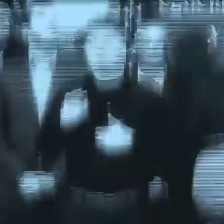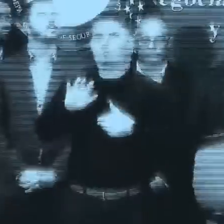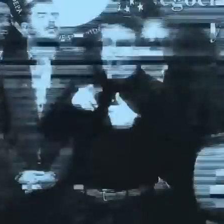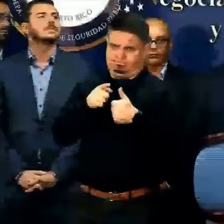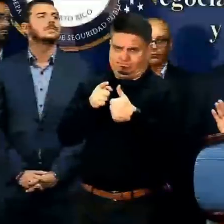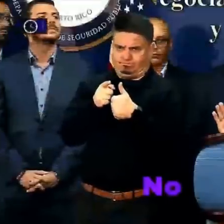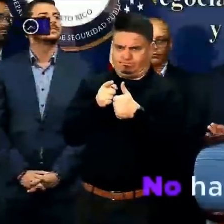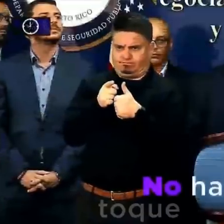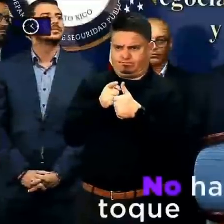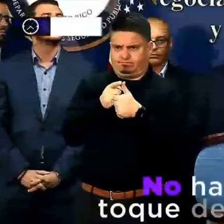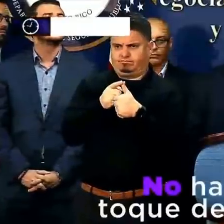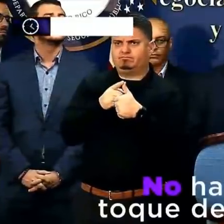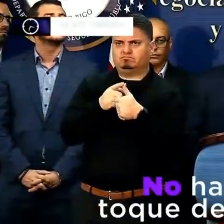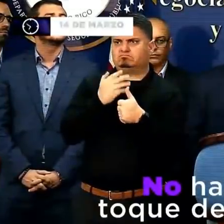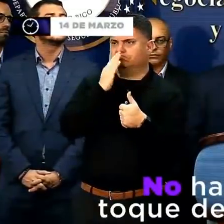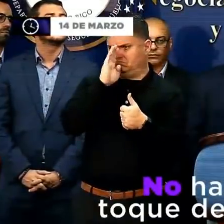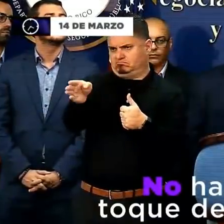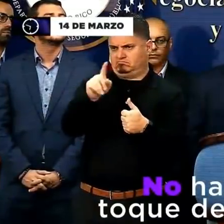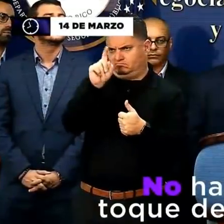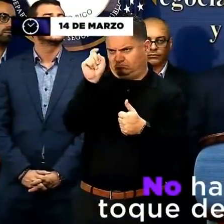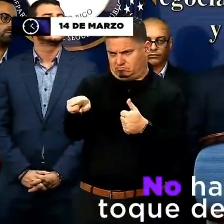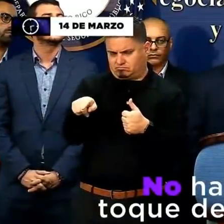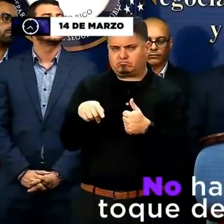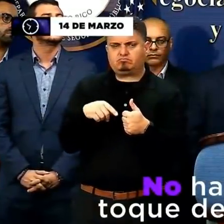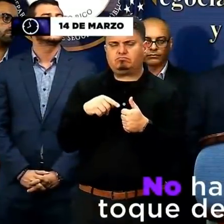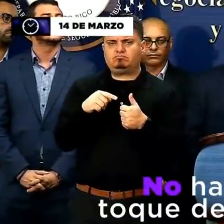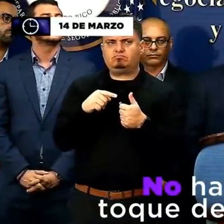pasó. No va a haber toque de queda.